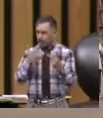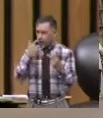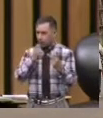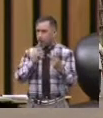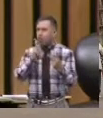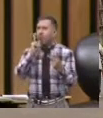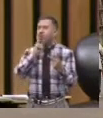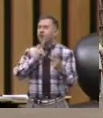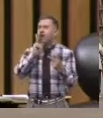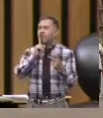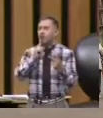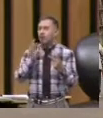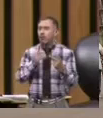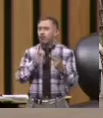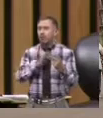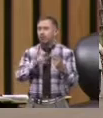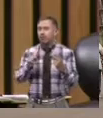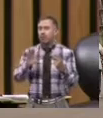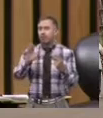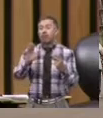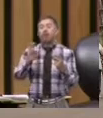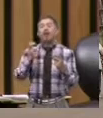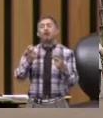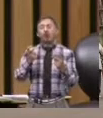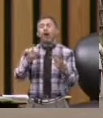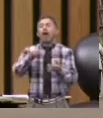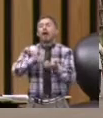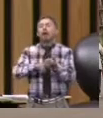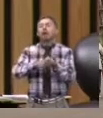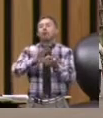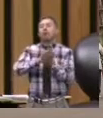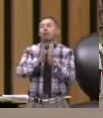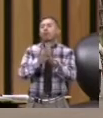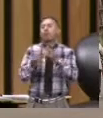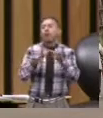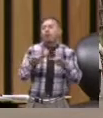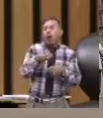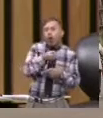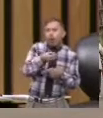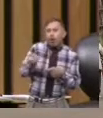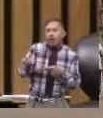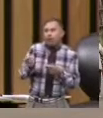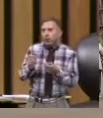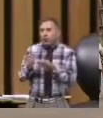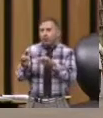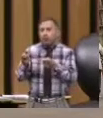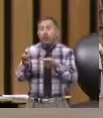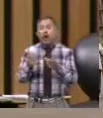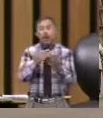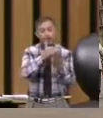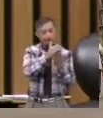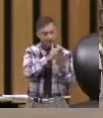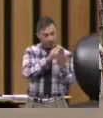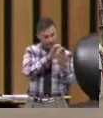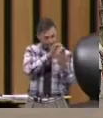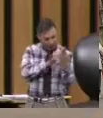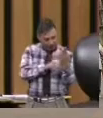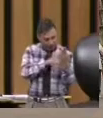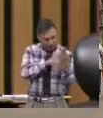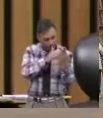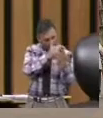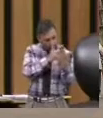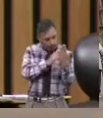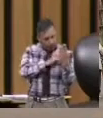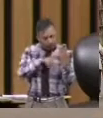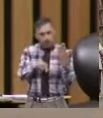tales manifestaciones. Se trató de una acción coordinada. Más aún, se consiguió un manual con las instrucciones para subir los